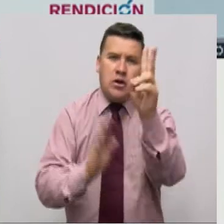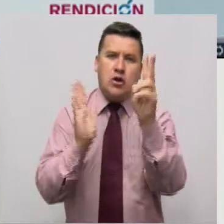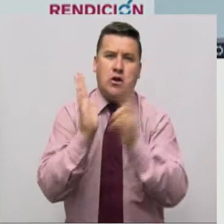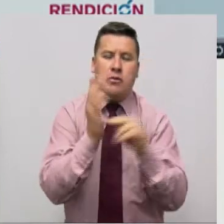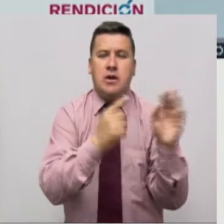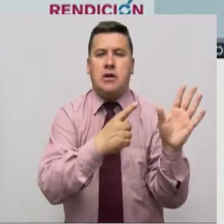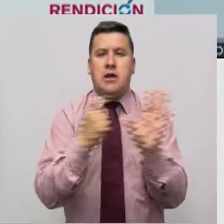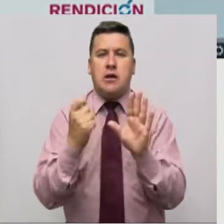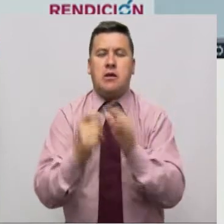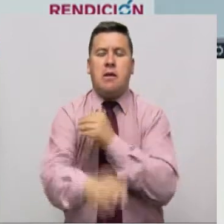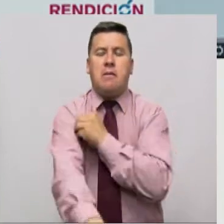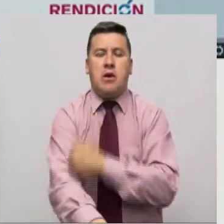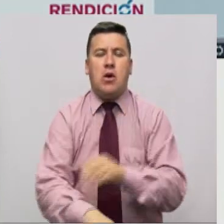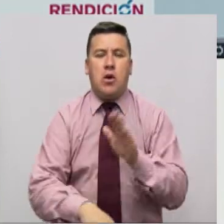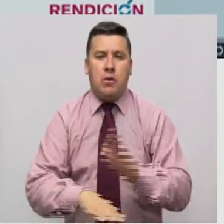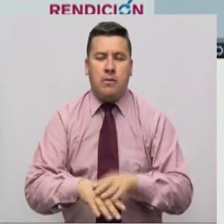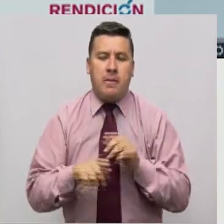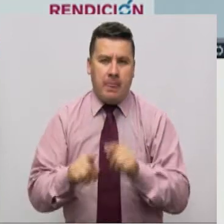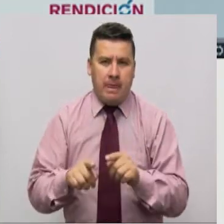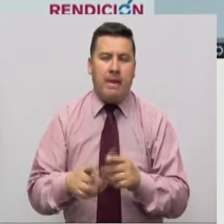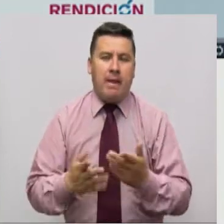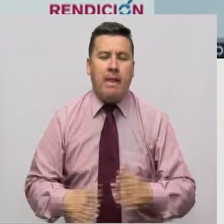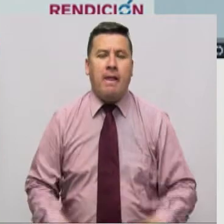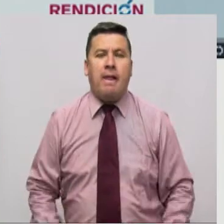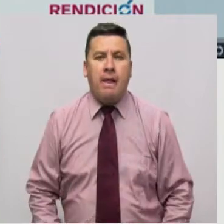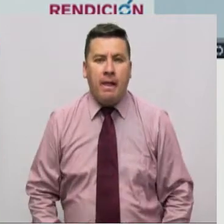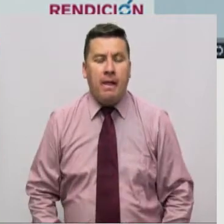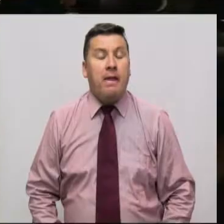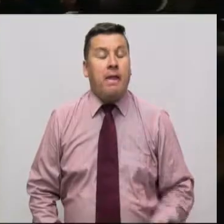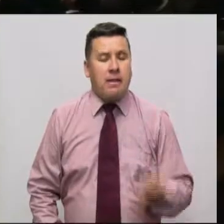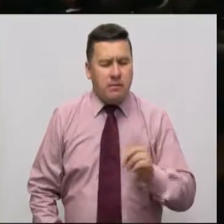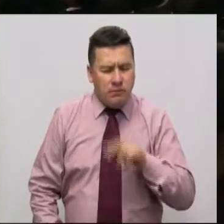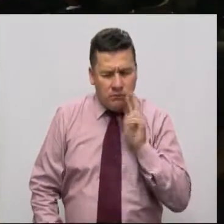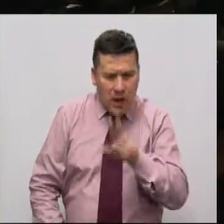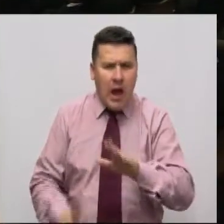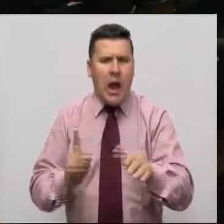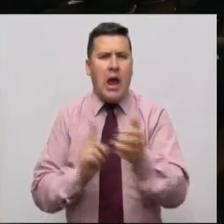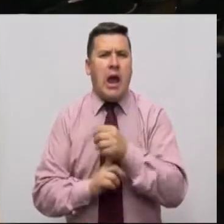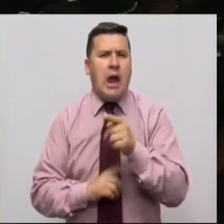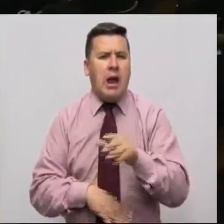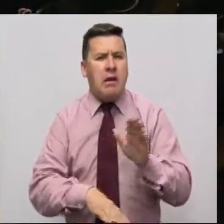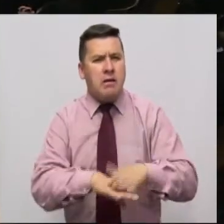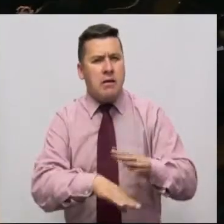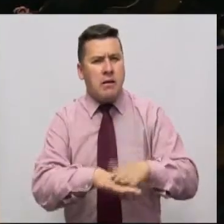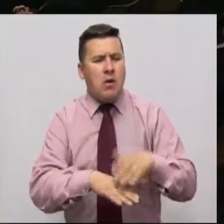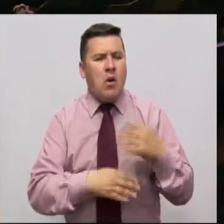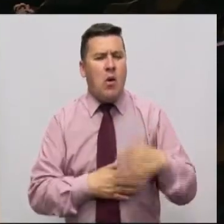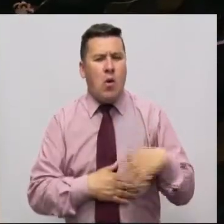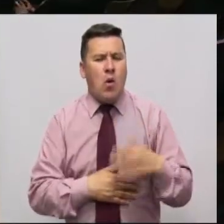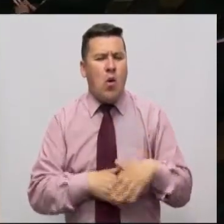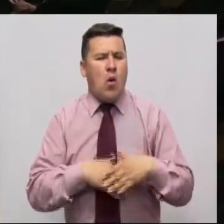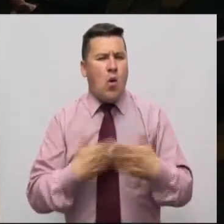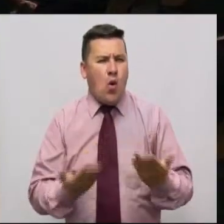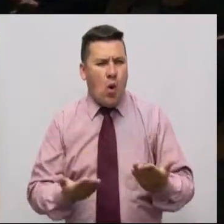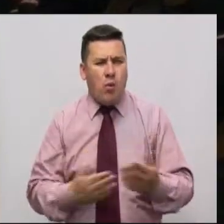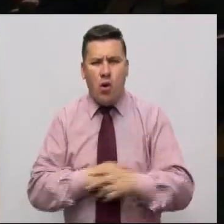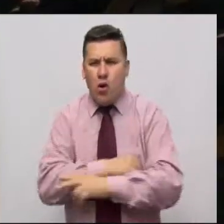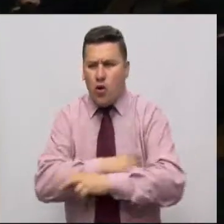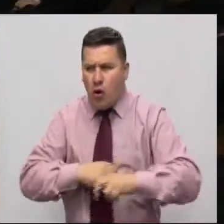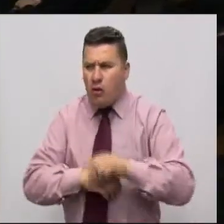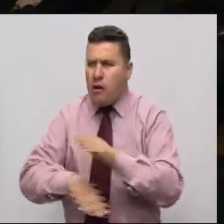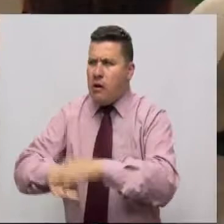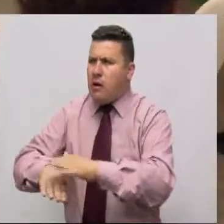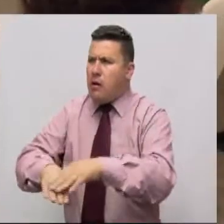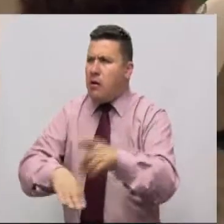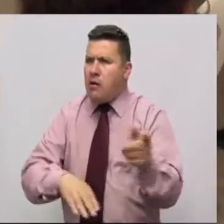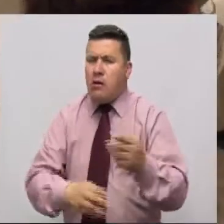de 2.600 millones en este caso. También descubrimos y alertamos al país sobre cómo se estaban